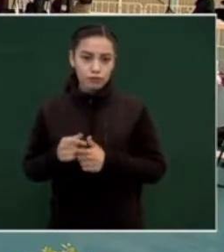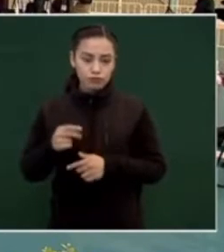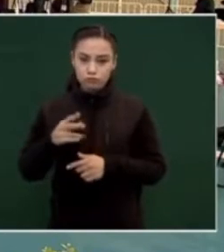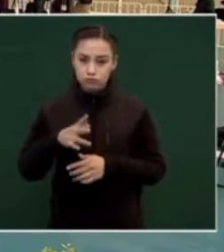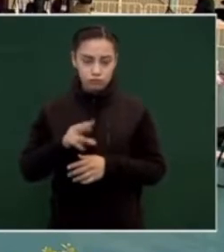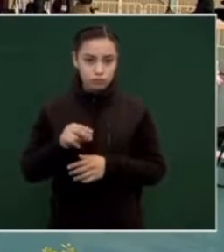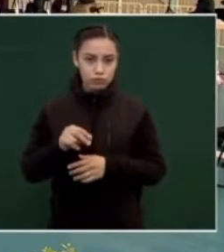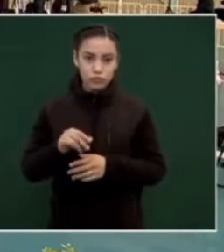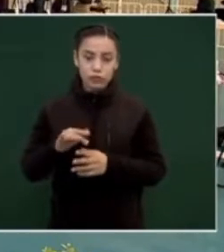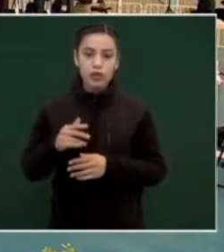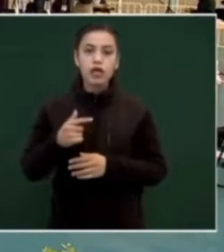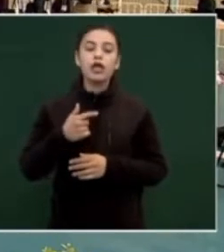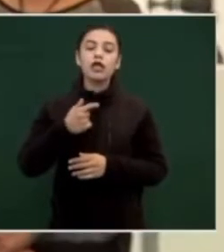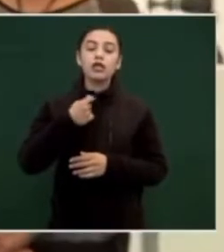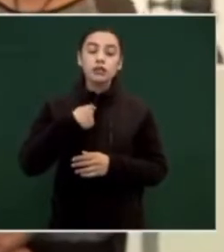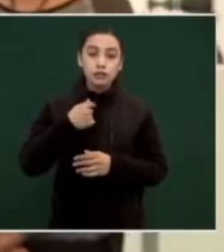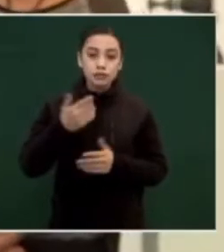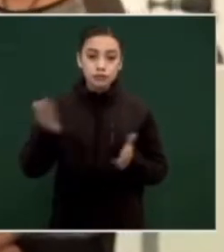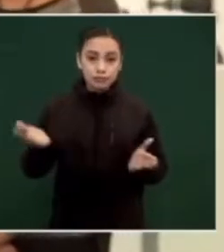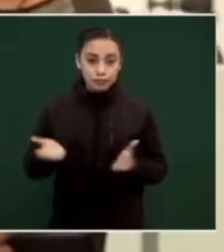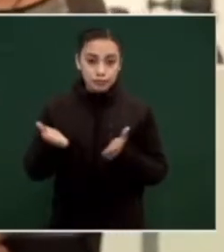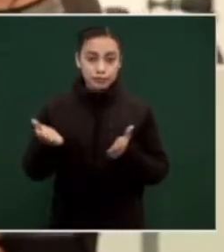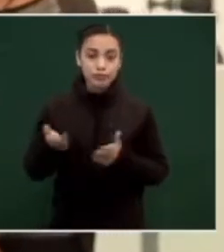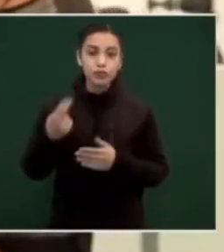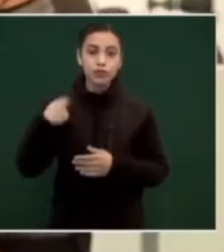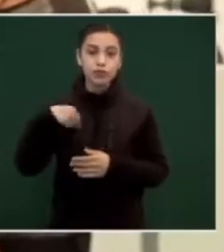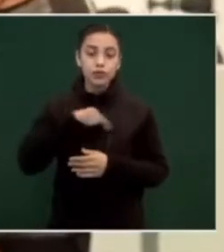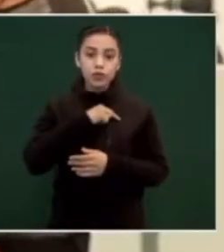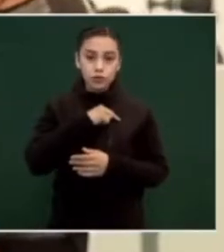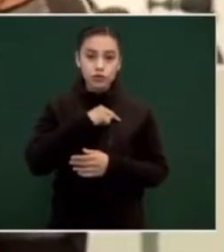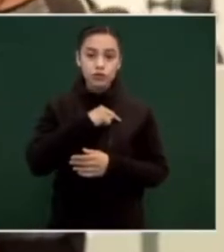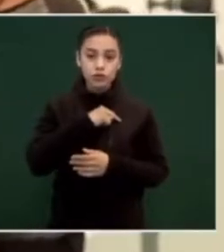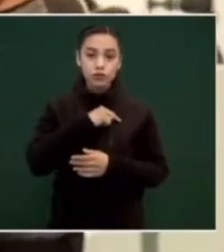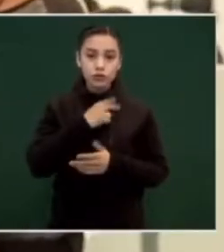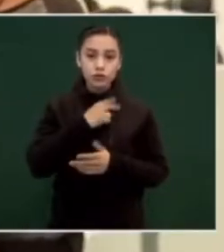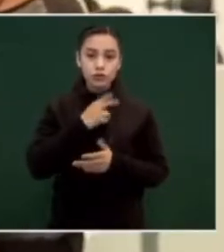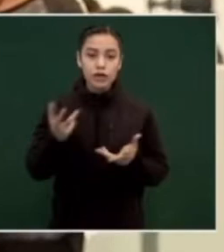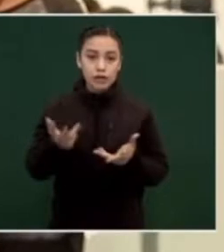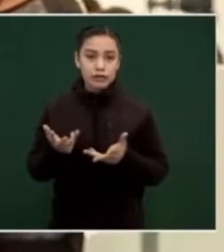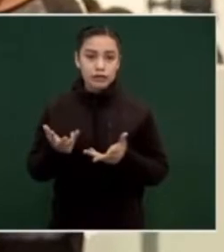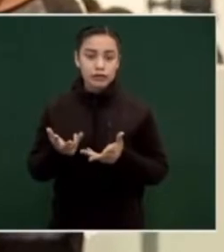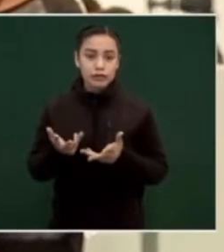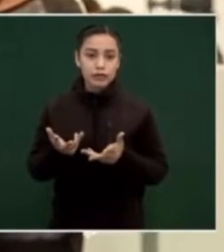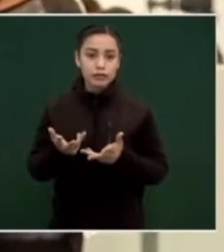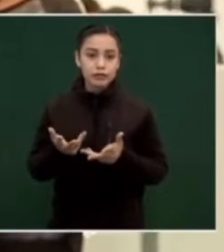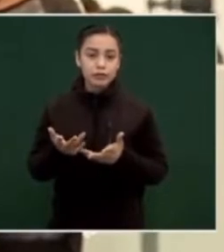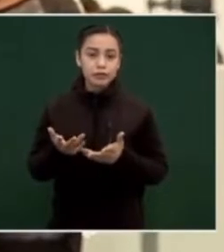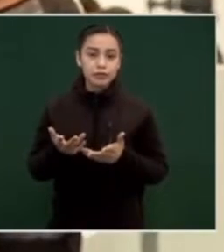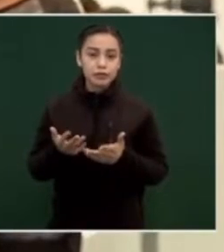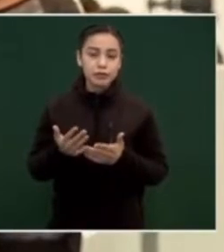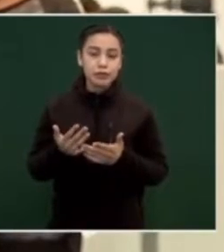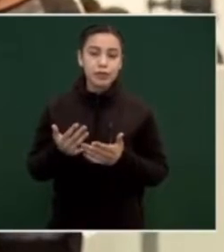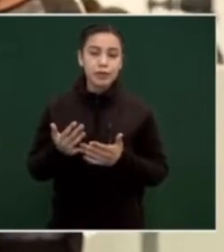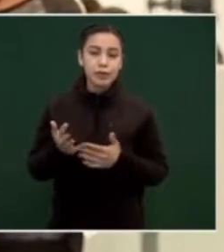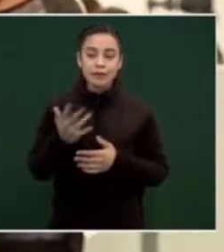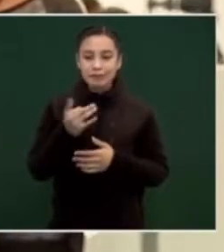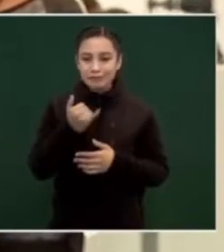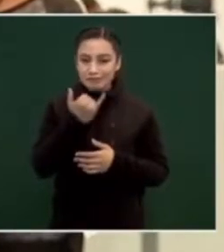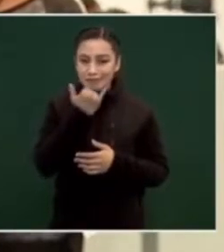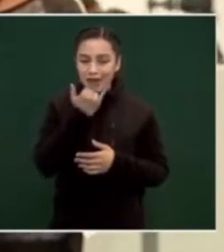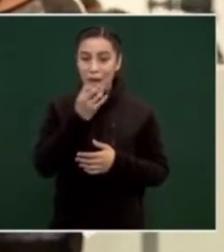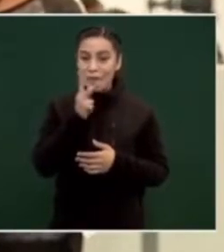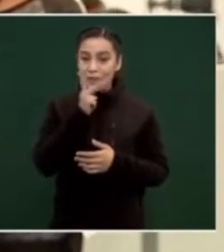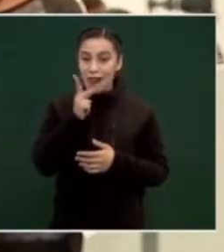una anotación con canet acción concatenación valga medios